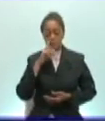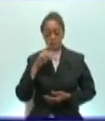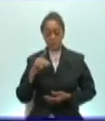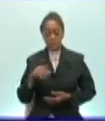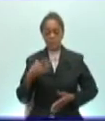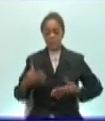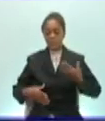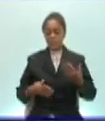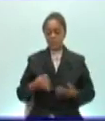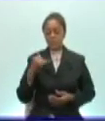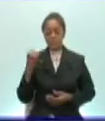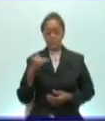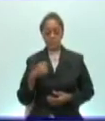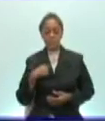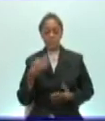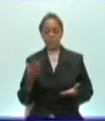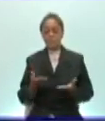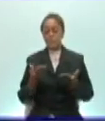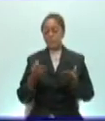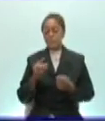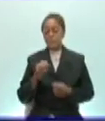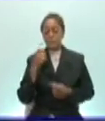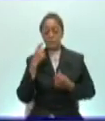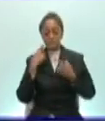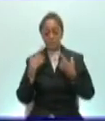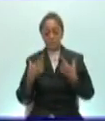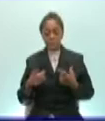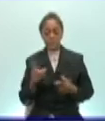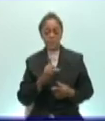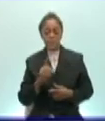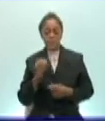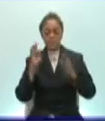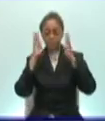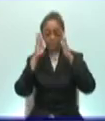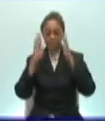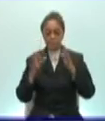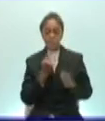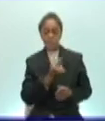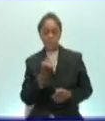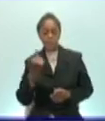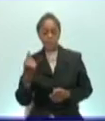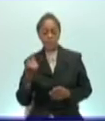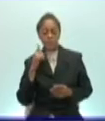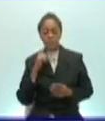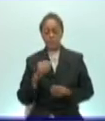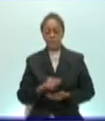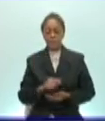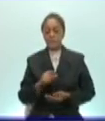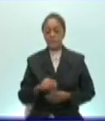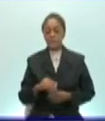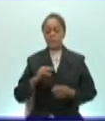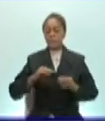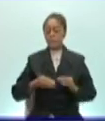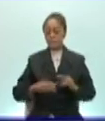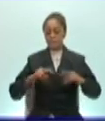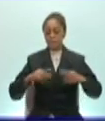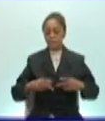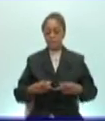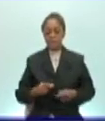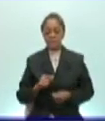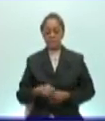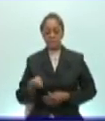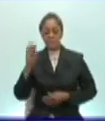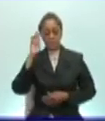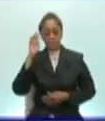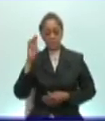actividades independientes que yo quiero desarrollar, pero es muy importante que no pierdan atención en cada una de las cosas que vamos a insistir. Recuerden que estamos